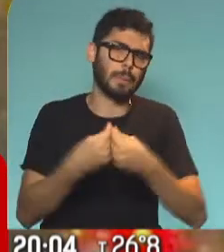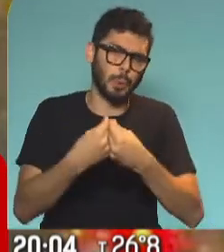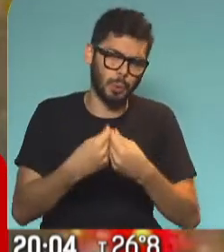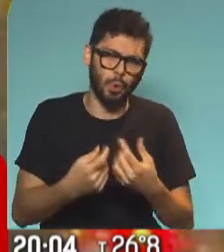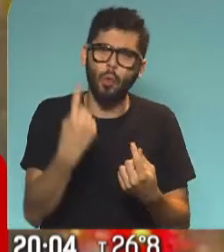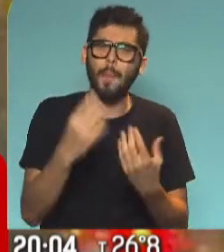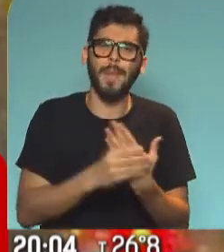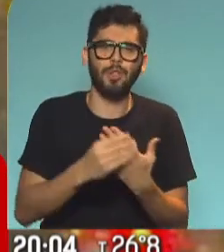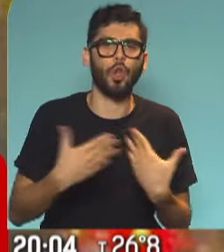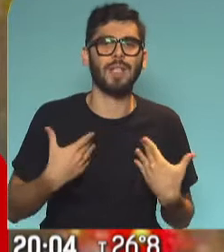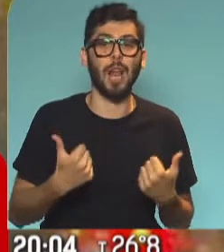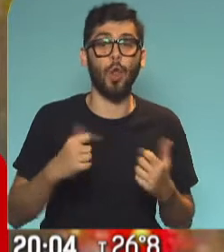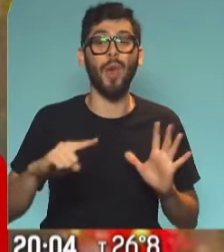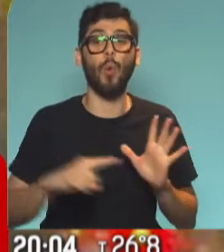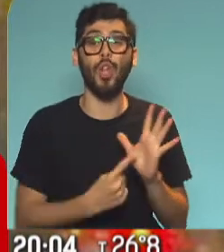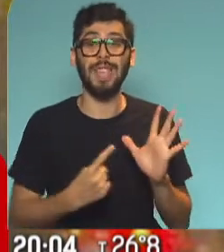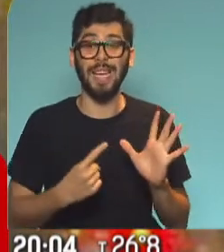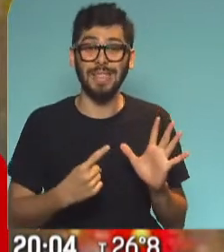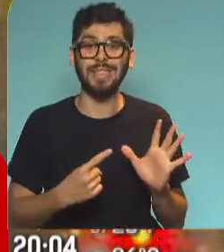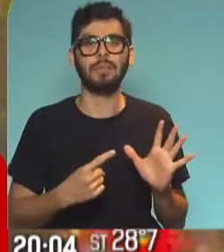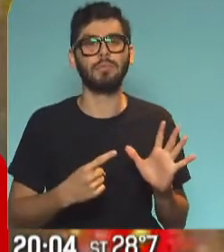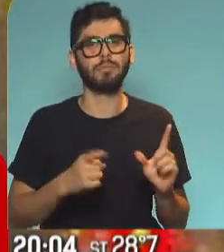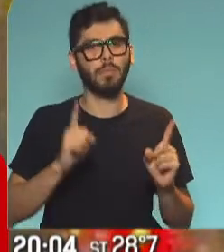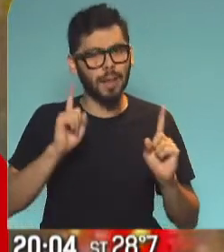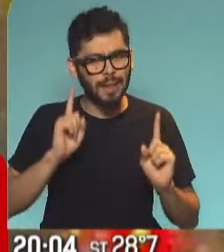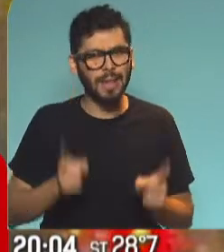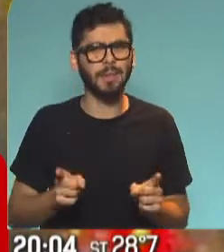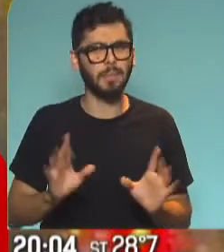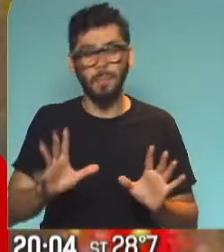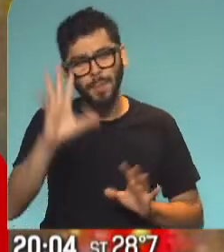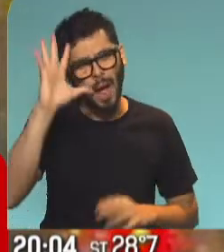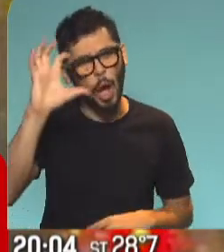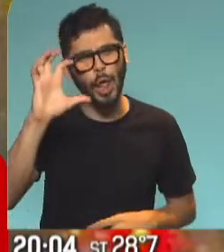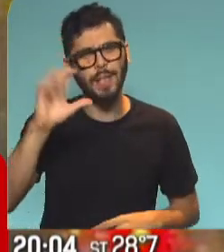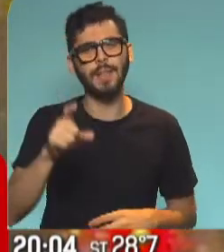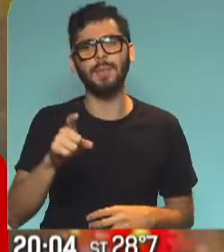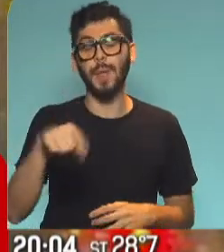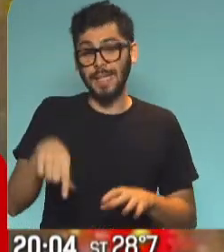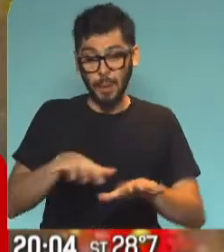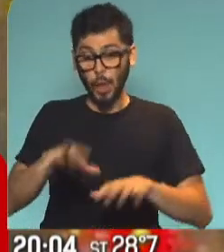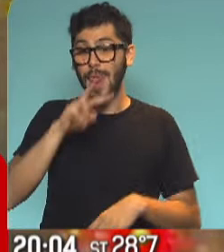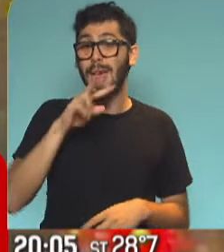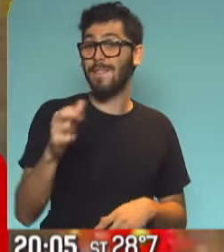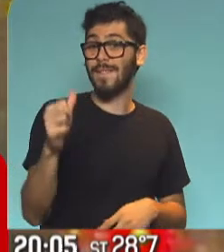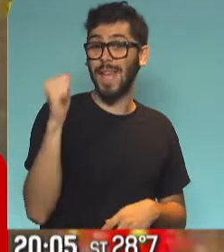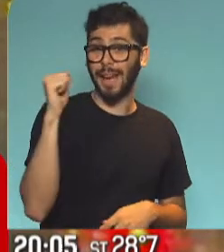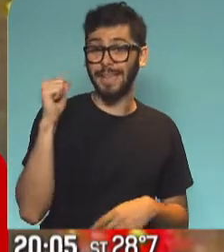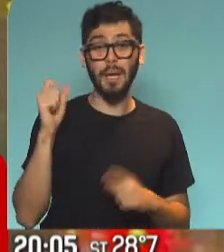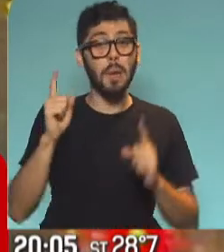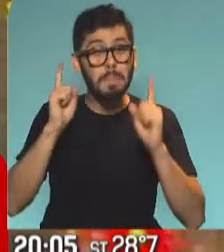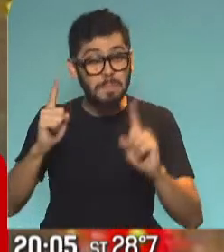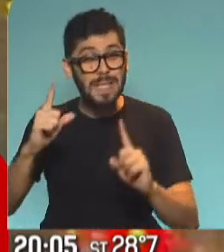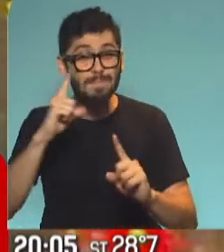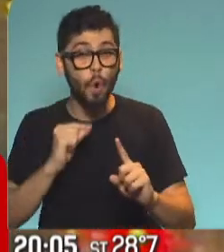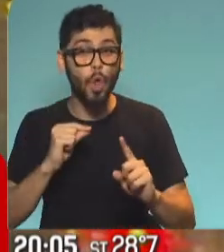ministro de Salud de la Ciudad de Buenos Aires, que también, recordemos que, por ejemplo, esta situación que pasó el viernes fue el mismo día en el que la Ciudad de